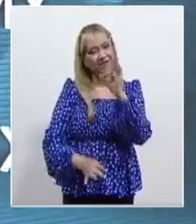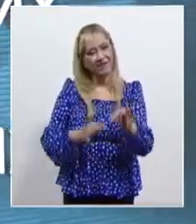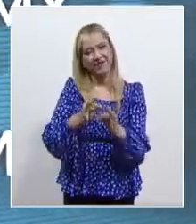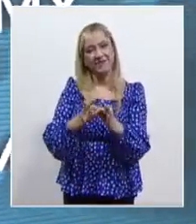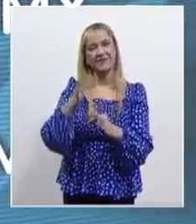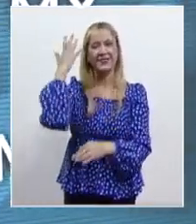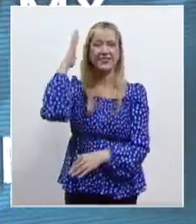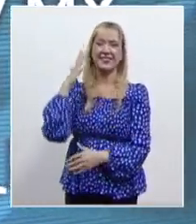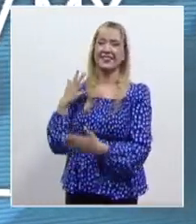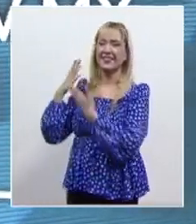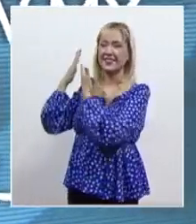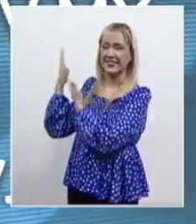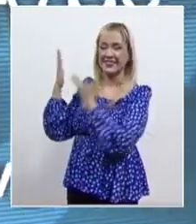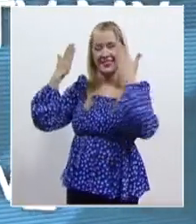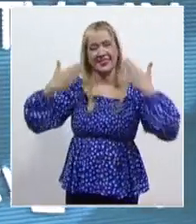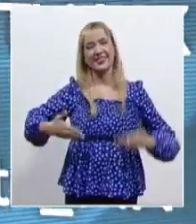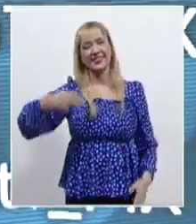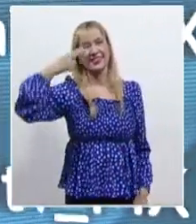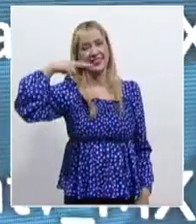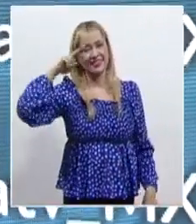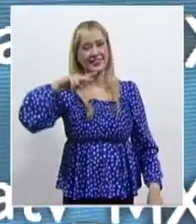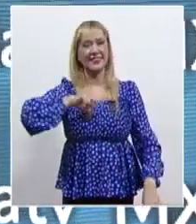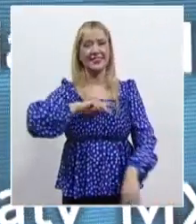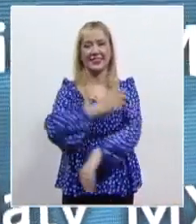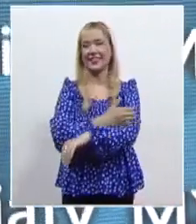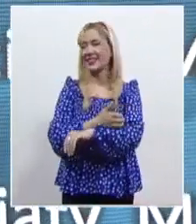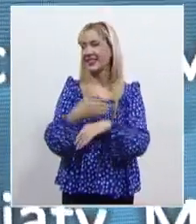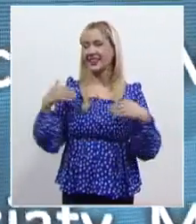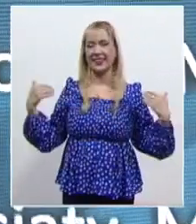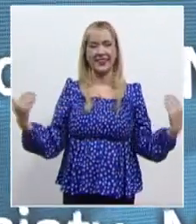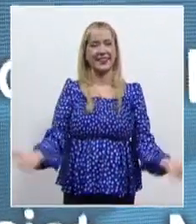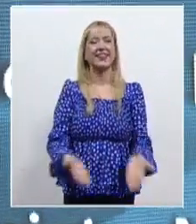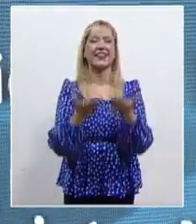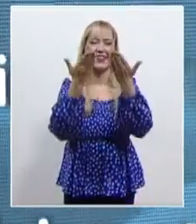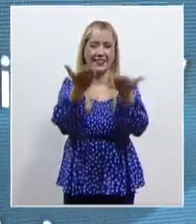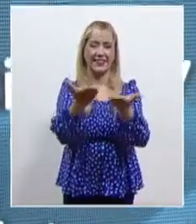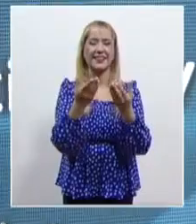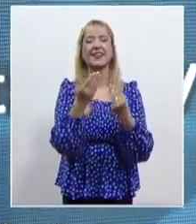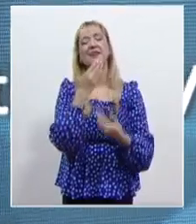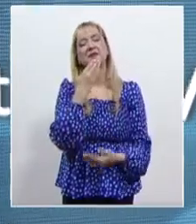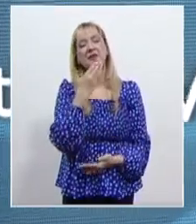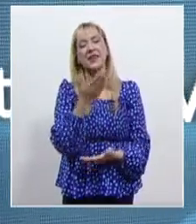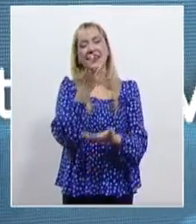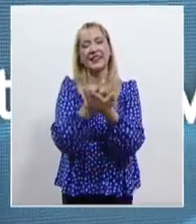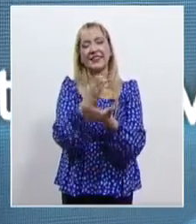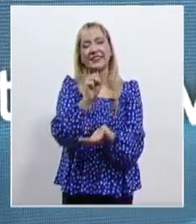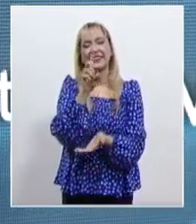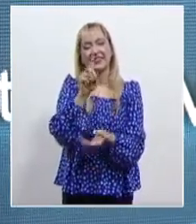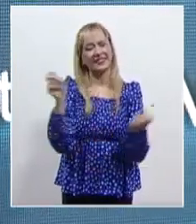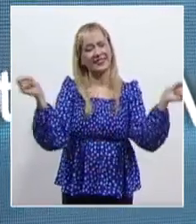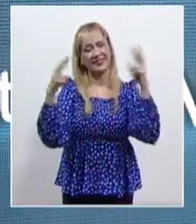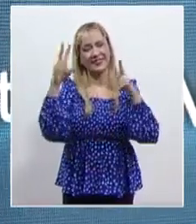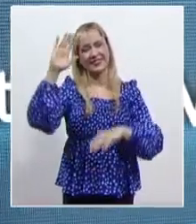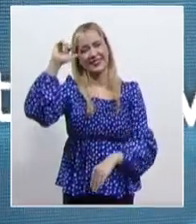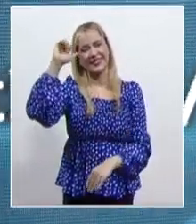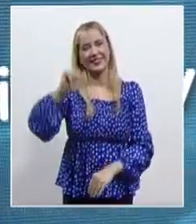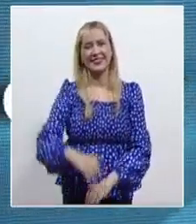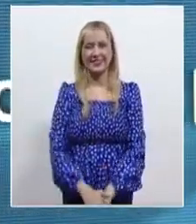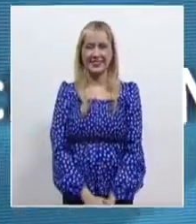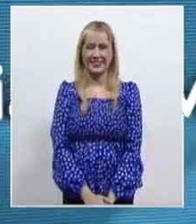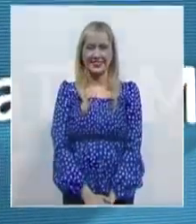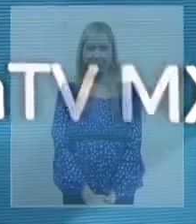Lorena Sánchez Cabrera y a nombre de todo el equipo que hace posible este noticiario le deseamos que tenga un excelente fin de semana. Hasta pronto.